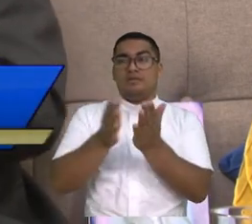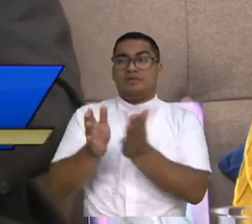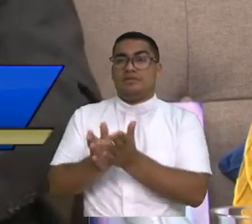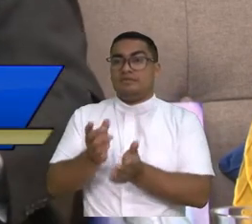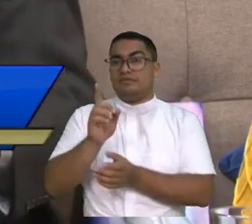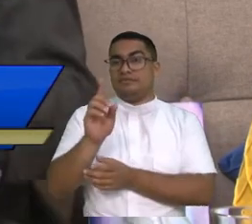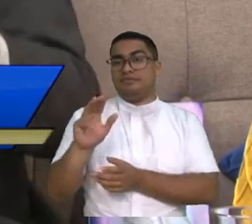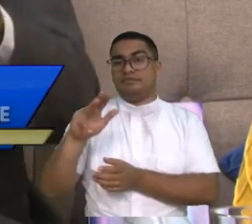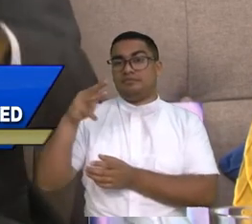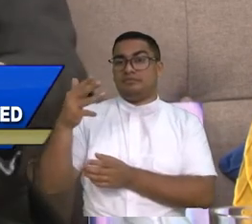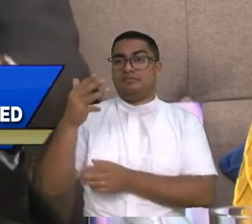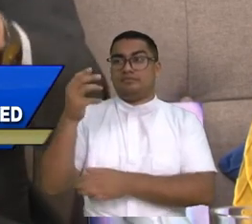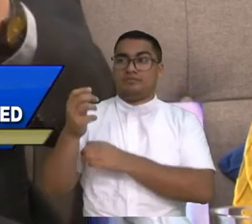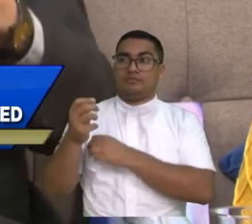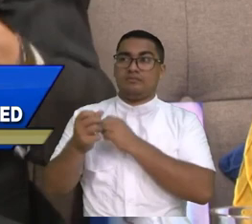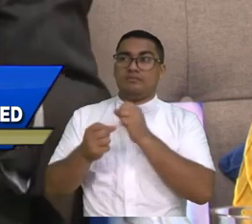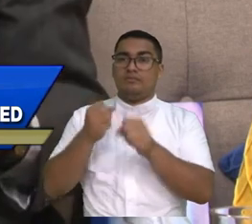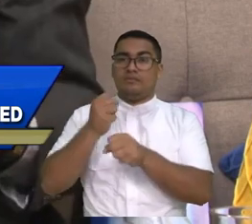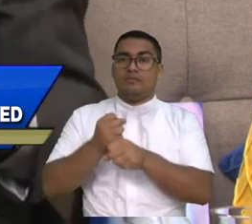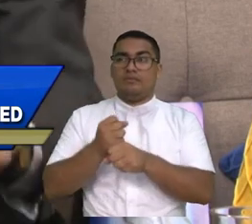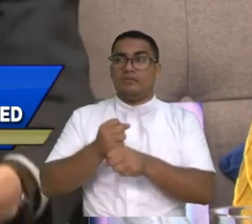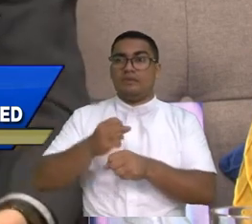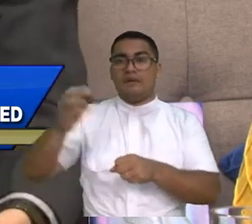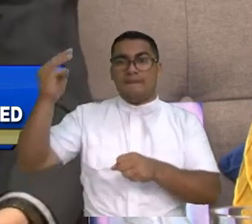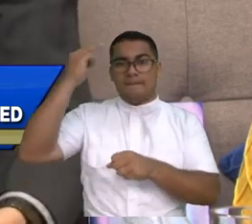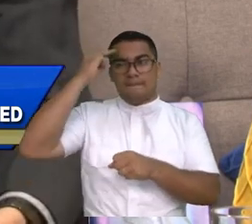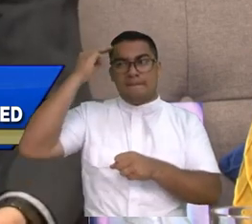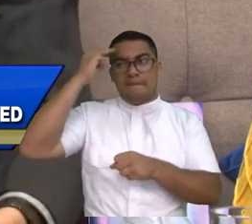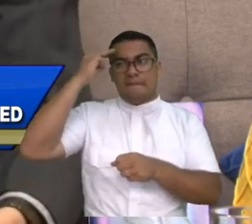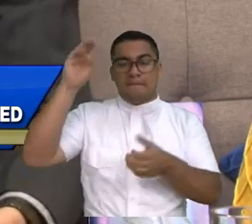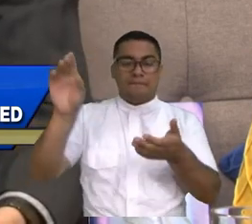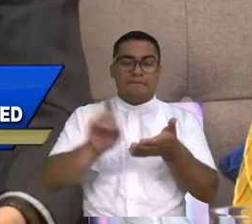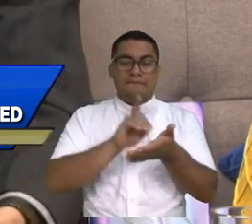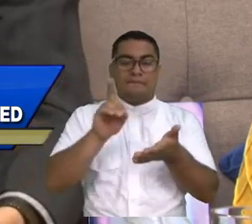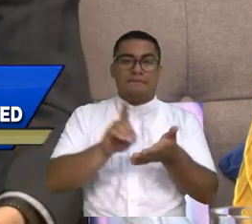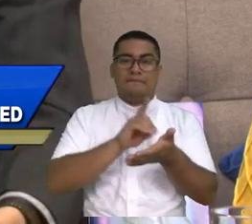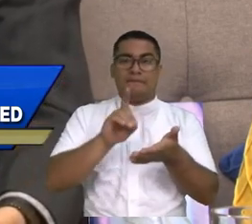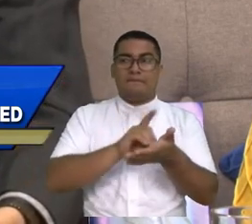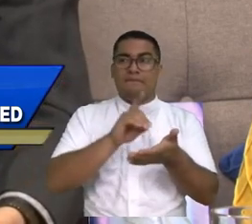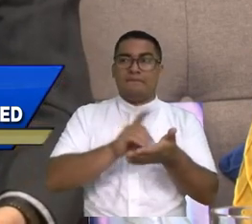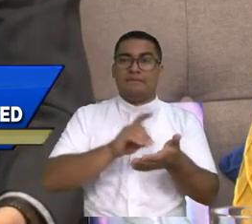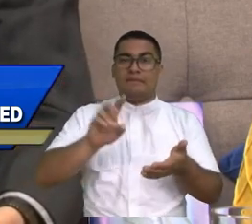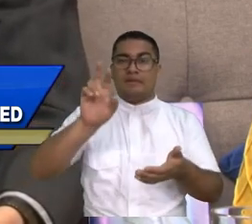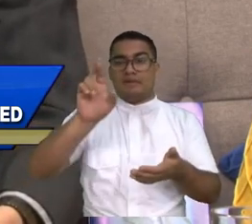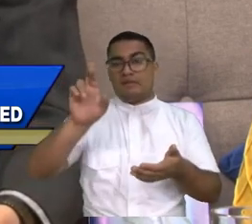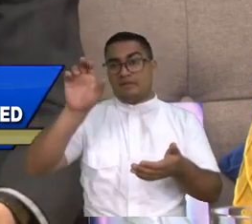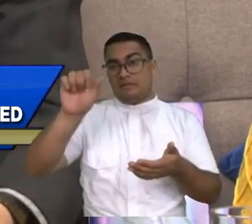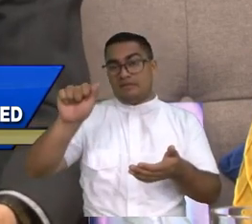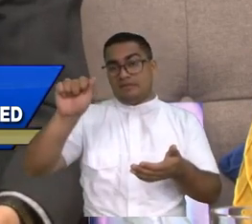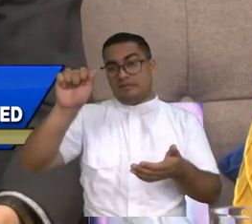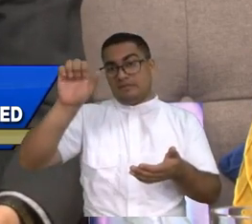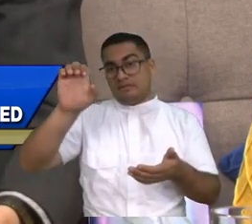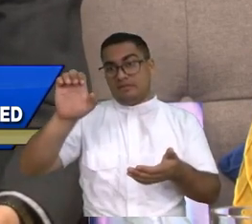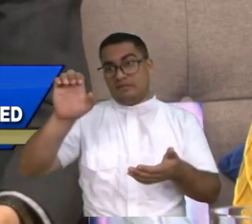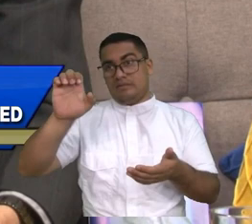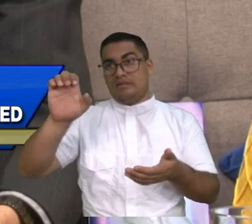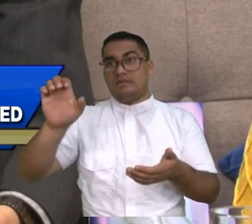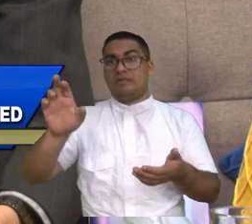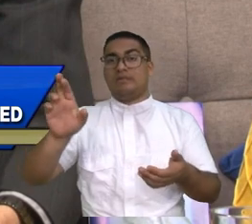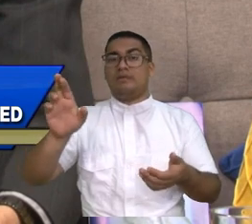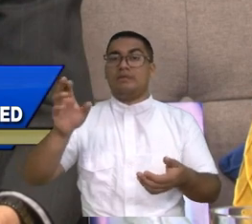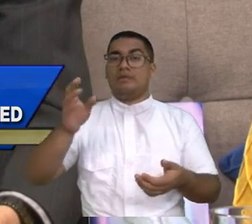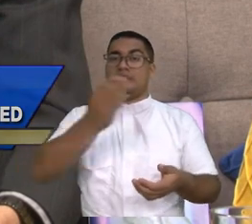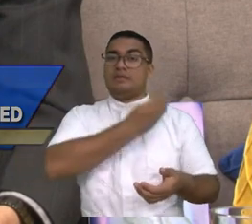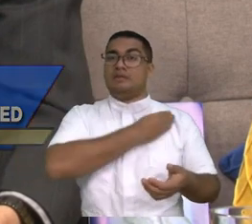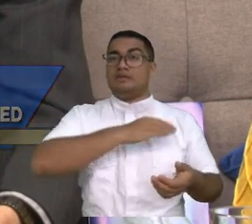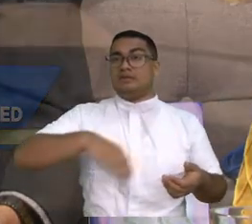19 años, aprende de memoria el diccionario de la Real Academia Española de la Lengua. Y además envía sus